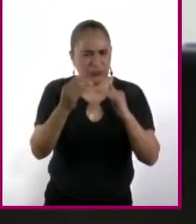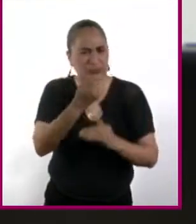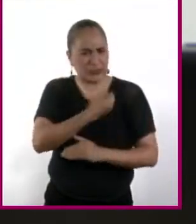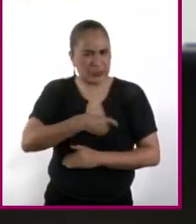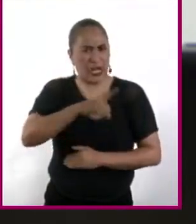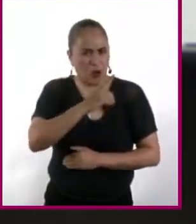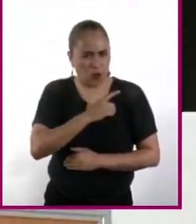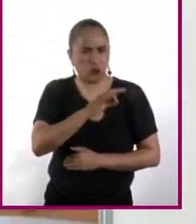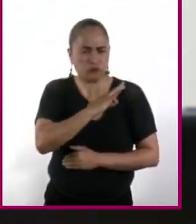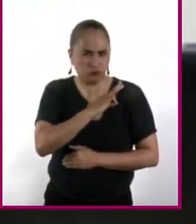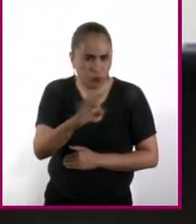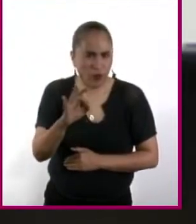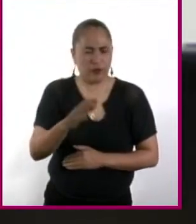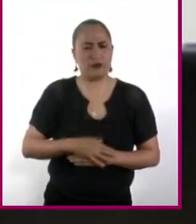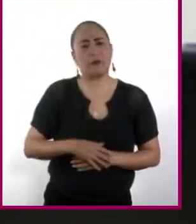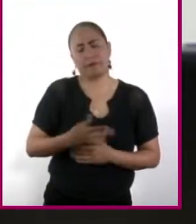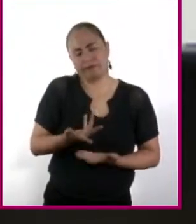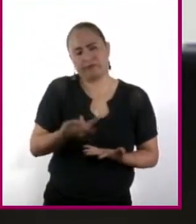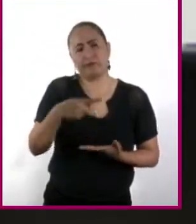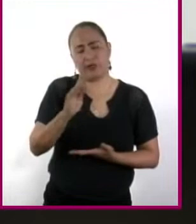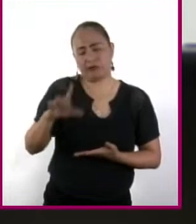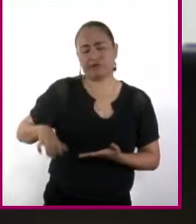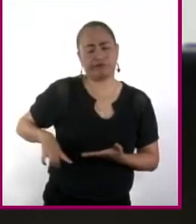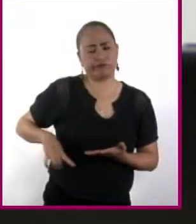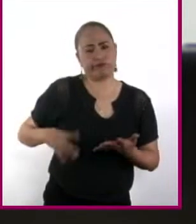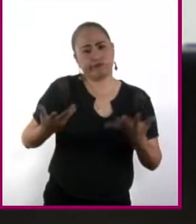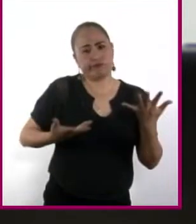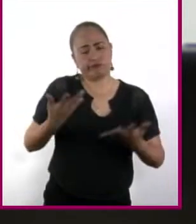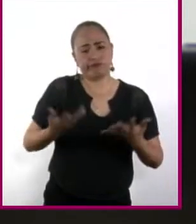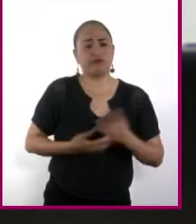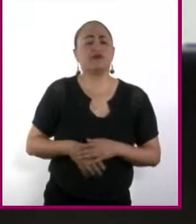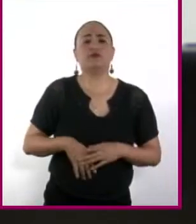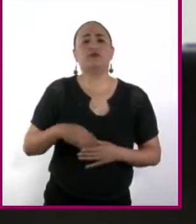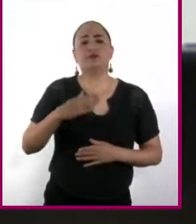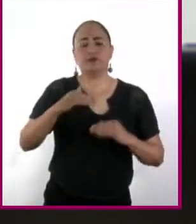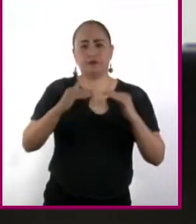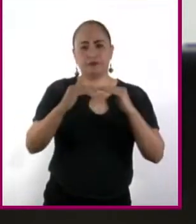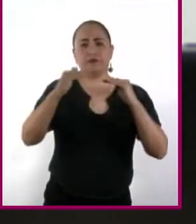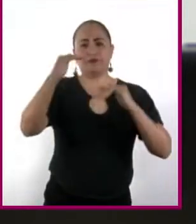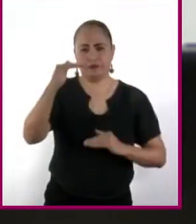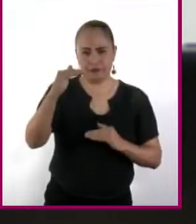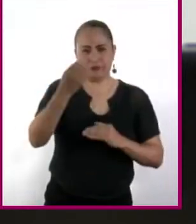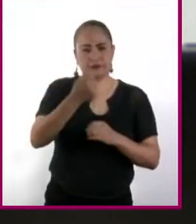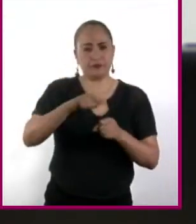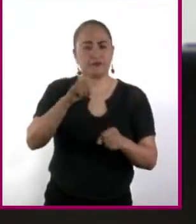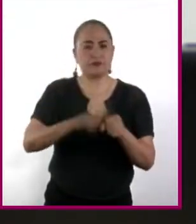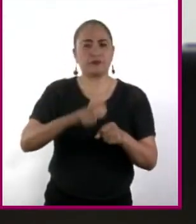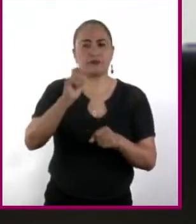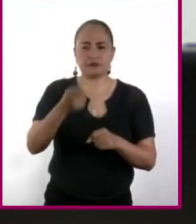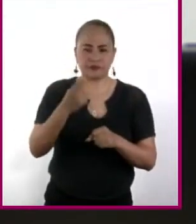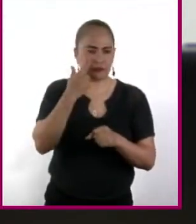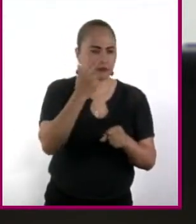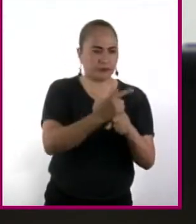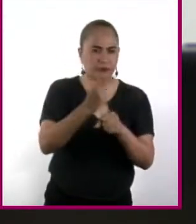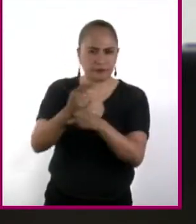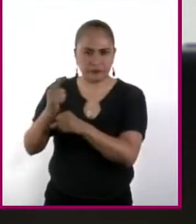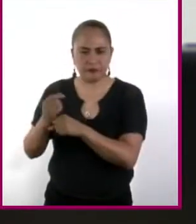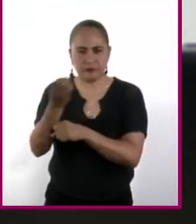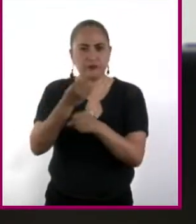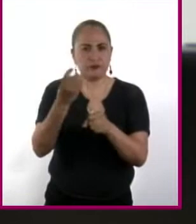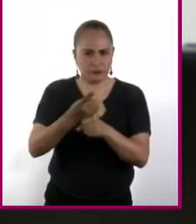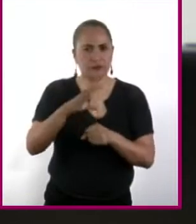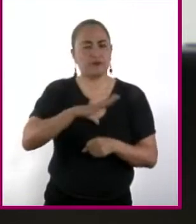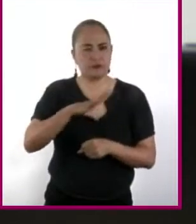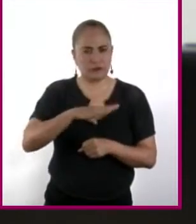cuando puede ser evitada. Entonces, la inequidad social comprende las diferencias en las oportunidades que las personas tenemos